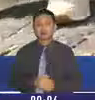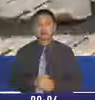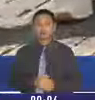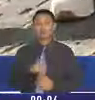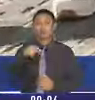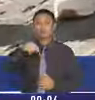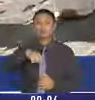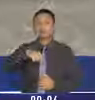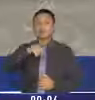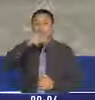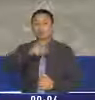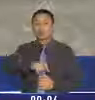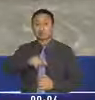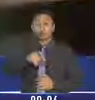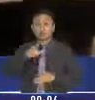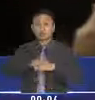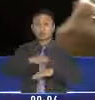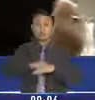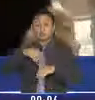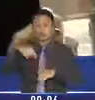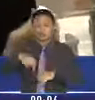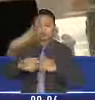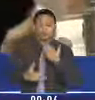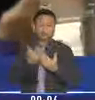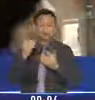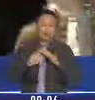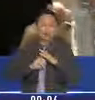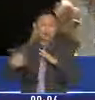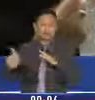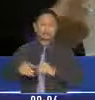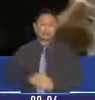principales sospechosos de femicidio se huyen en las